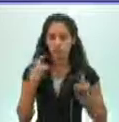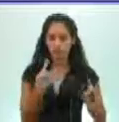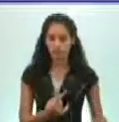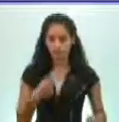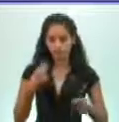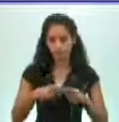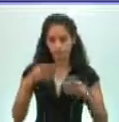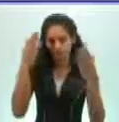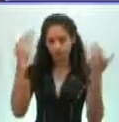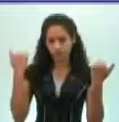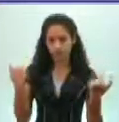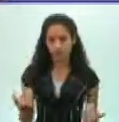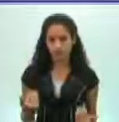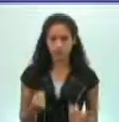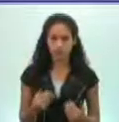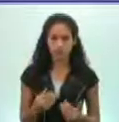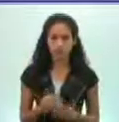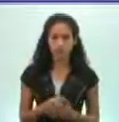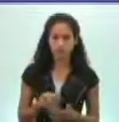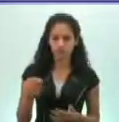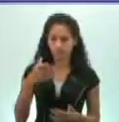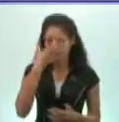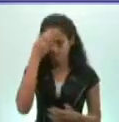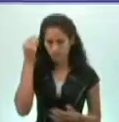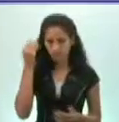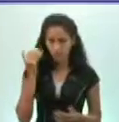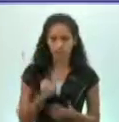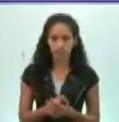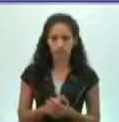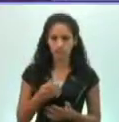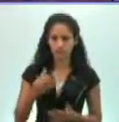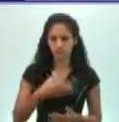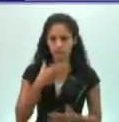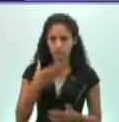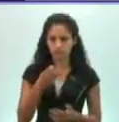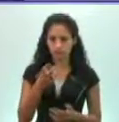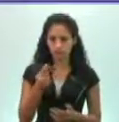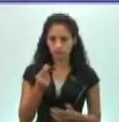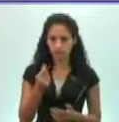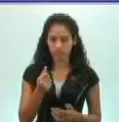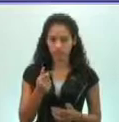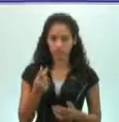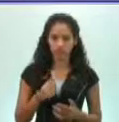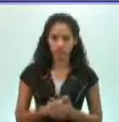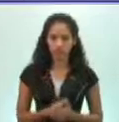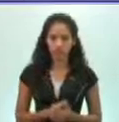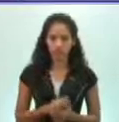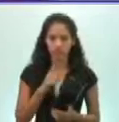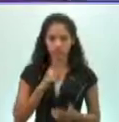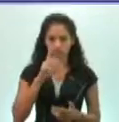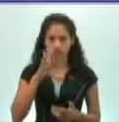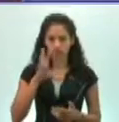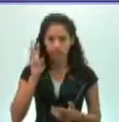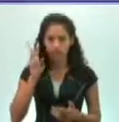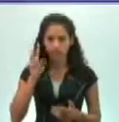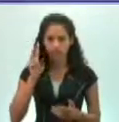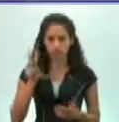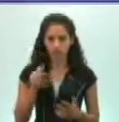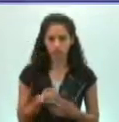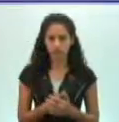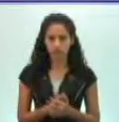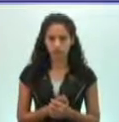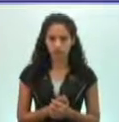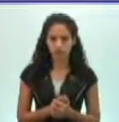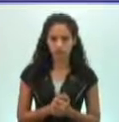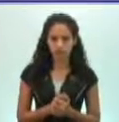matrimonios, sin olvidar recuentos del ganado y las riquezas. En 1532, debido al temor que